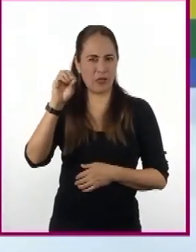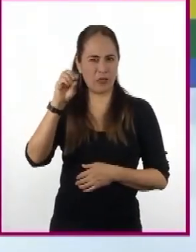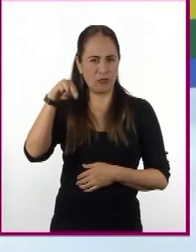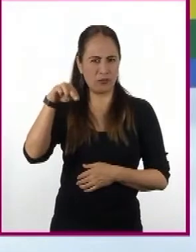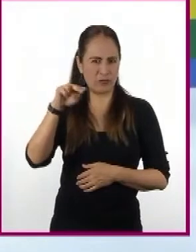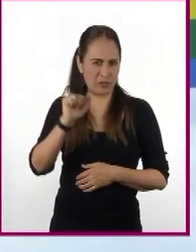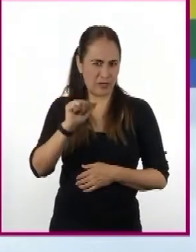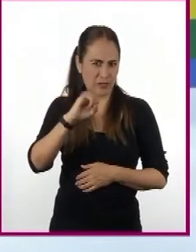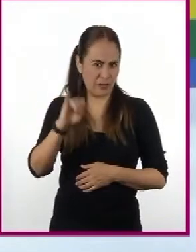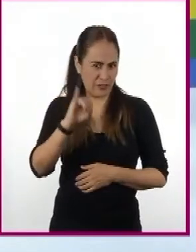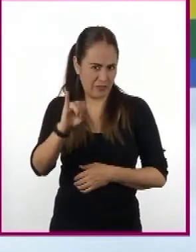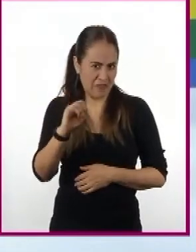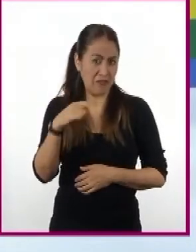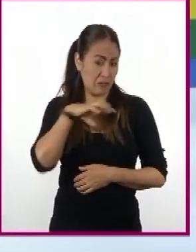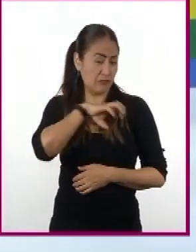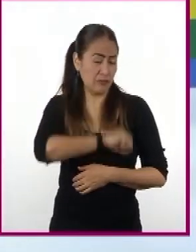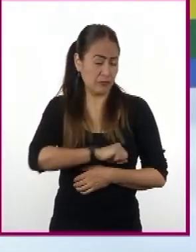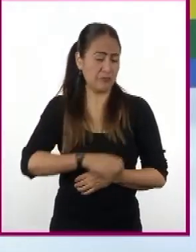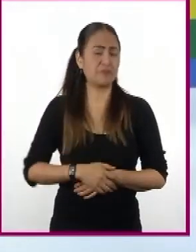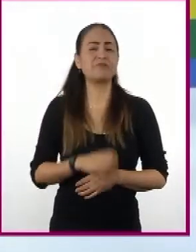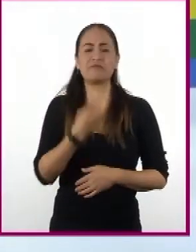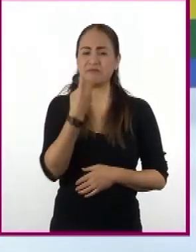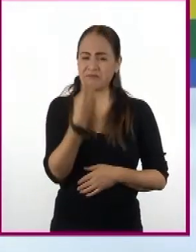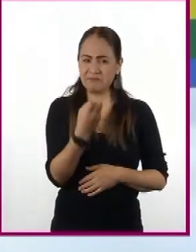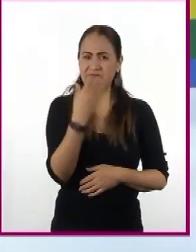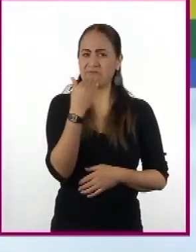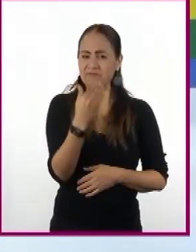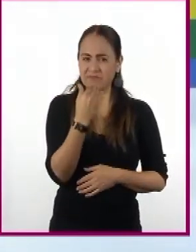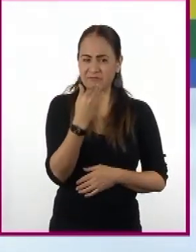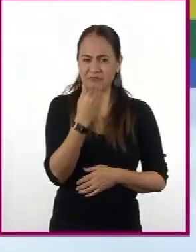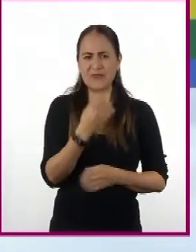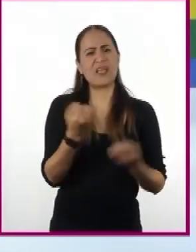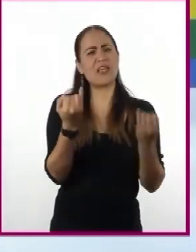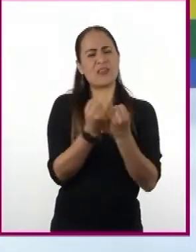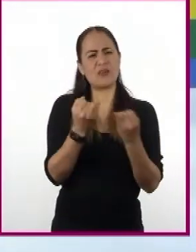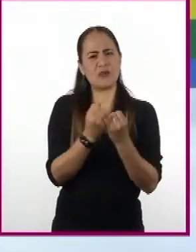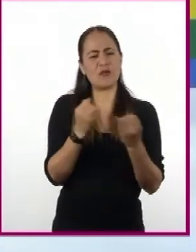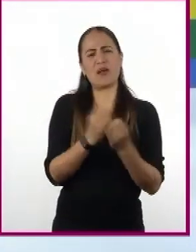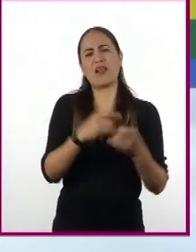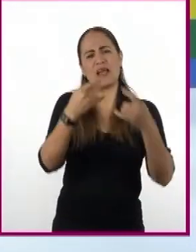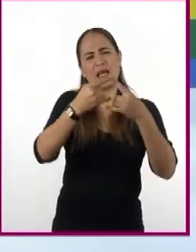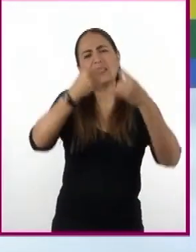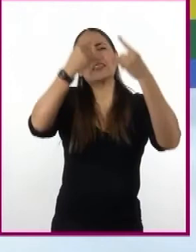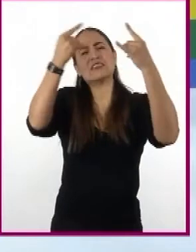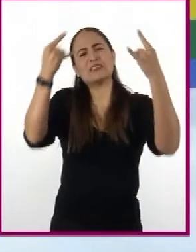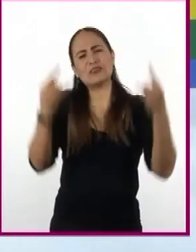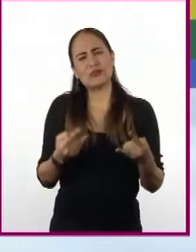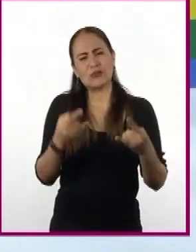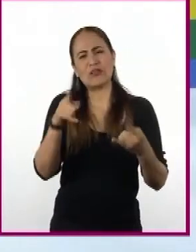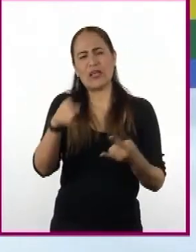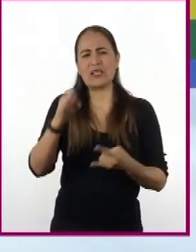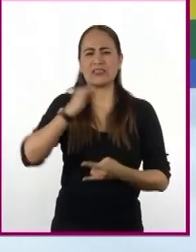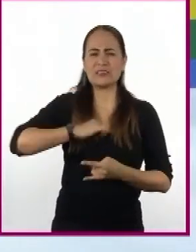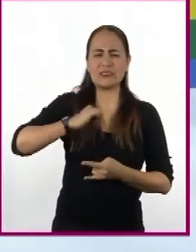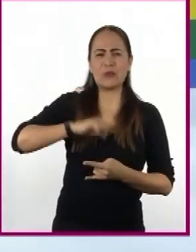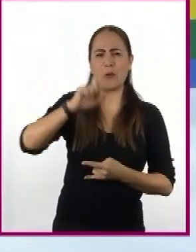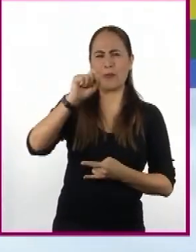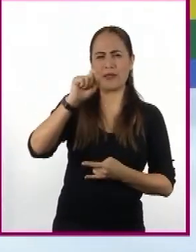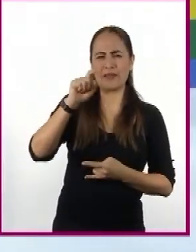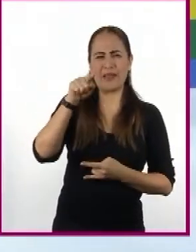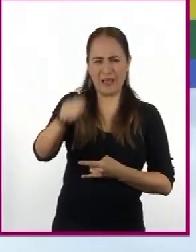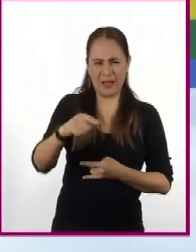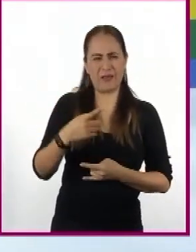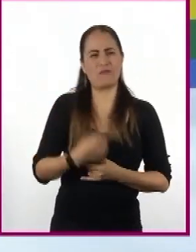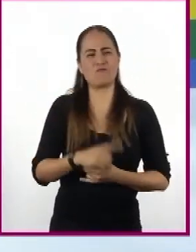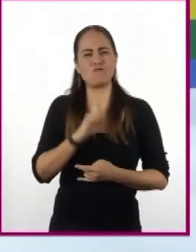Excelente idea. Y podemos incluir la referencia que la leyenda de la Isla de las Muñecas es apenas del siglo XX, en la